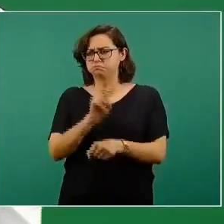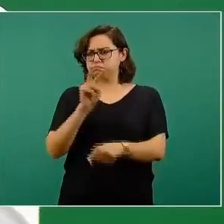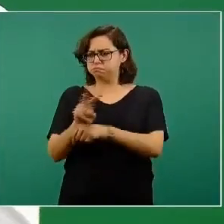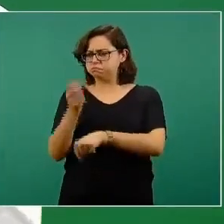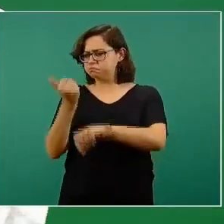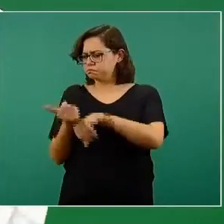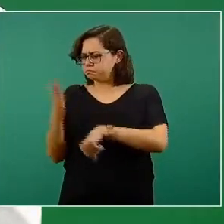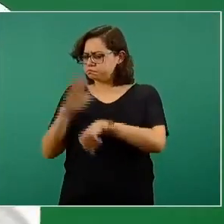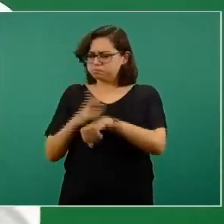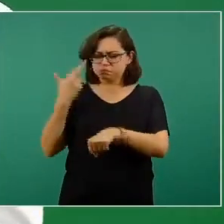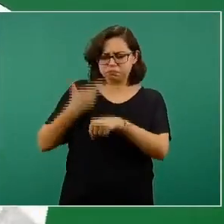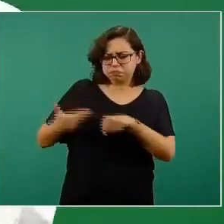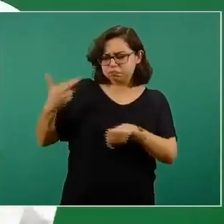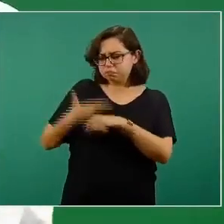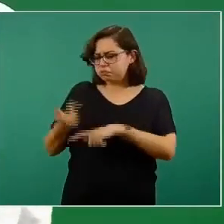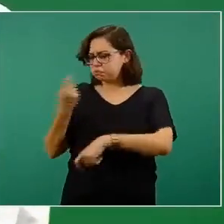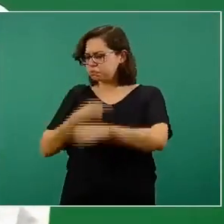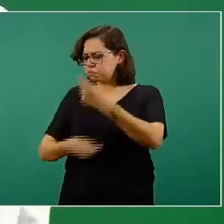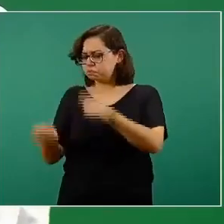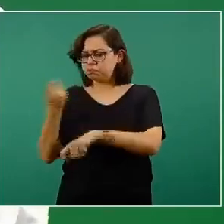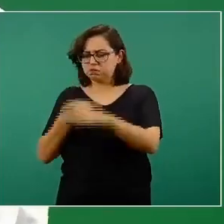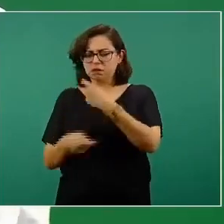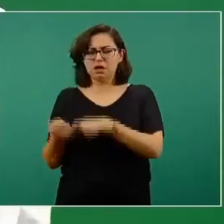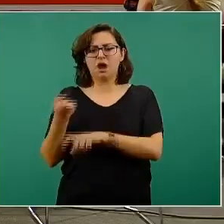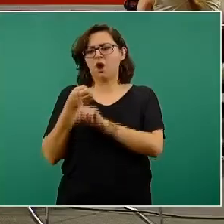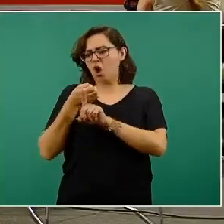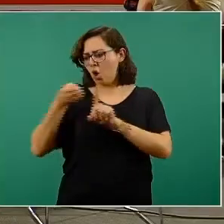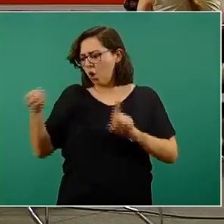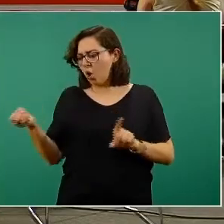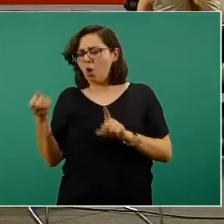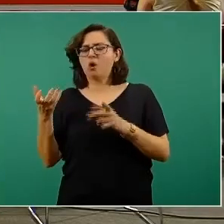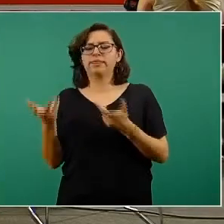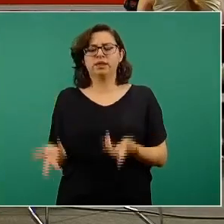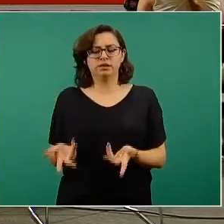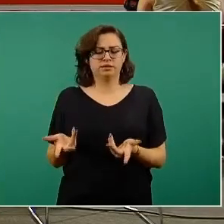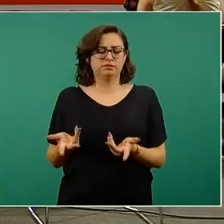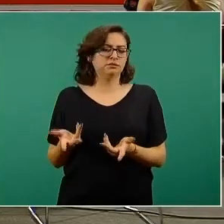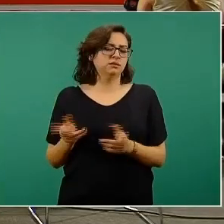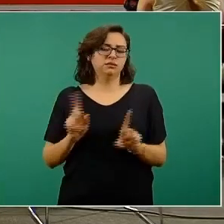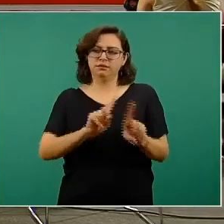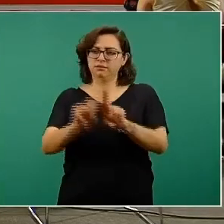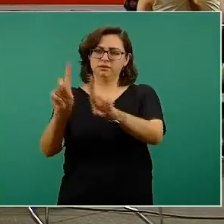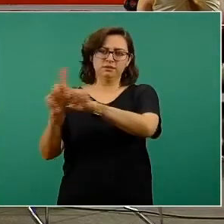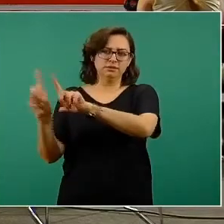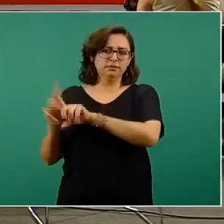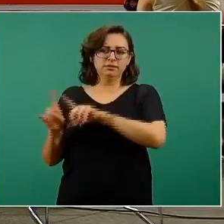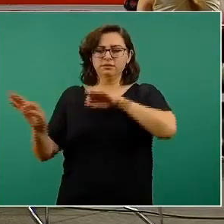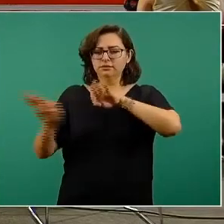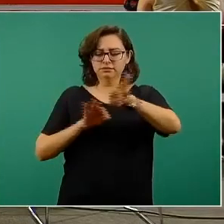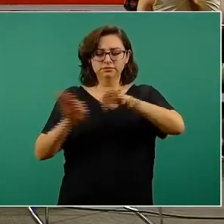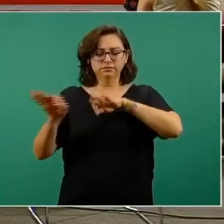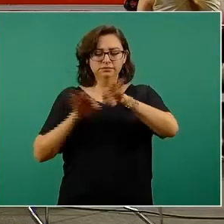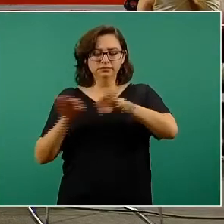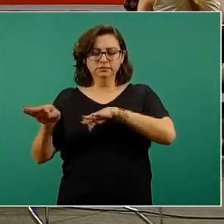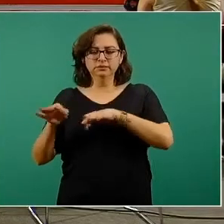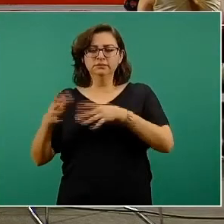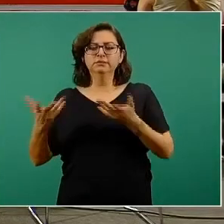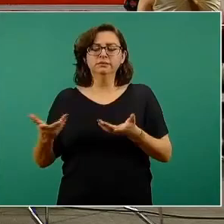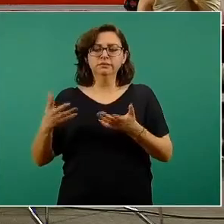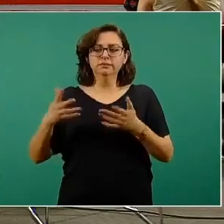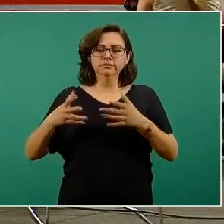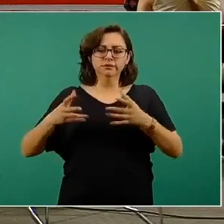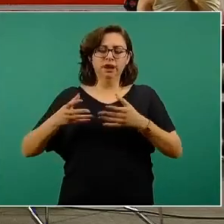monitorean, administran, le dan seguimiento, organizan el desempeño del Sistema Nacional de Salud en una unidad